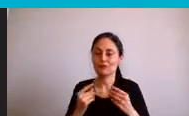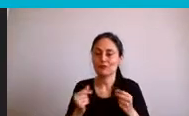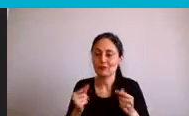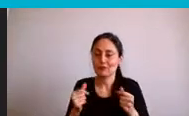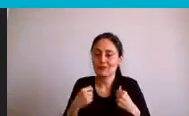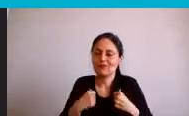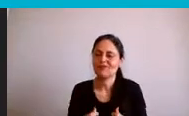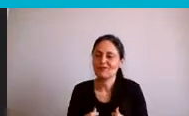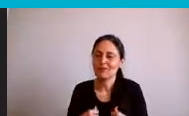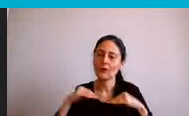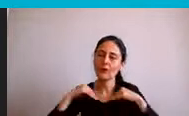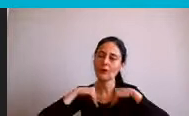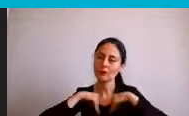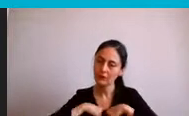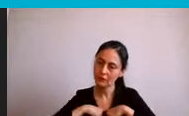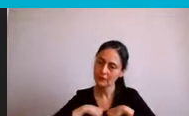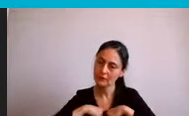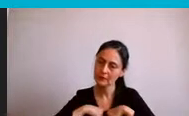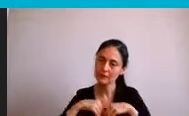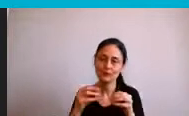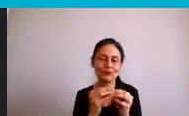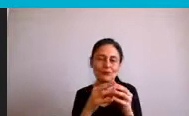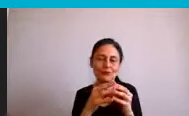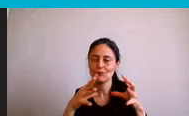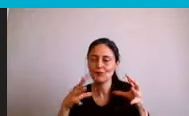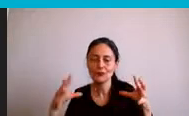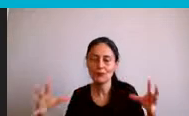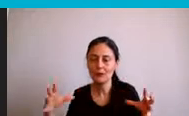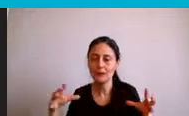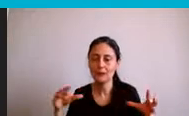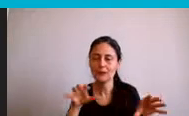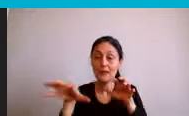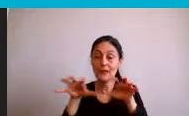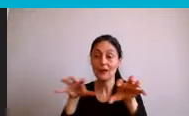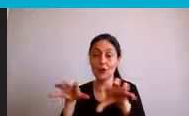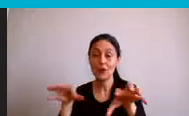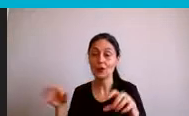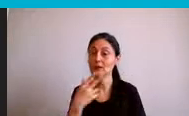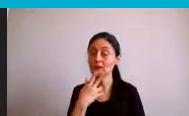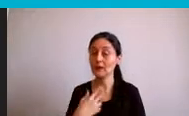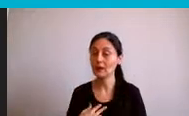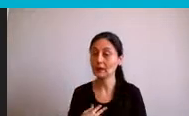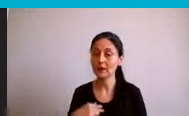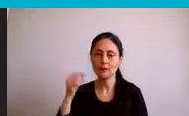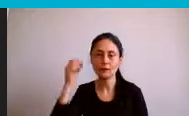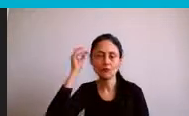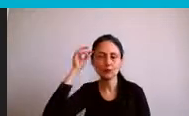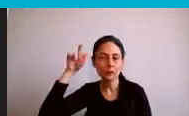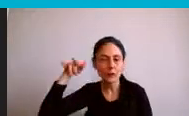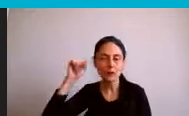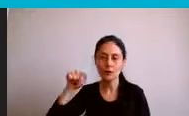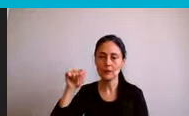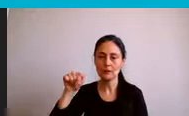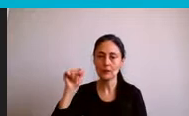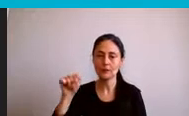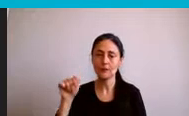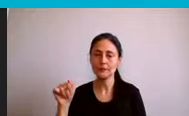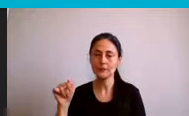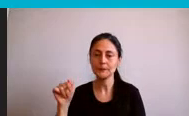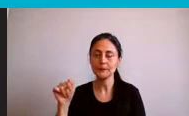nivel multidimensional del ser humano. Por lo tanto, tenemos que tener conocimiento de qué es lo que se está haciendo a nivel kinesiológico para ver cómo